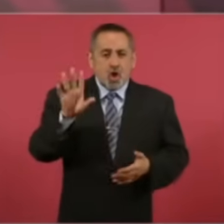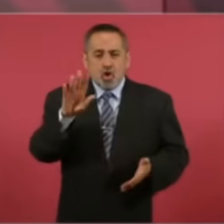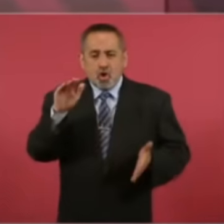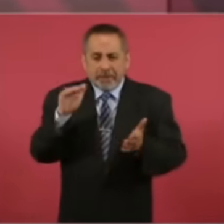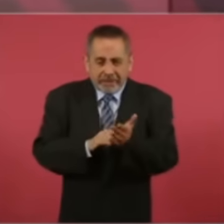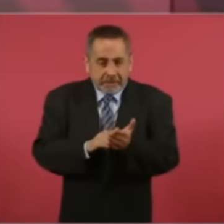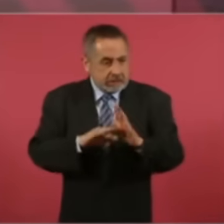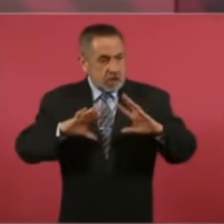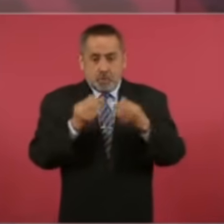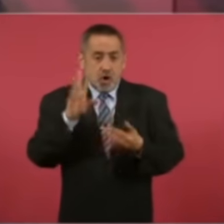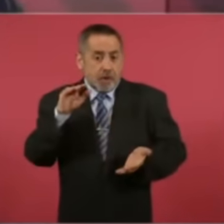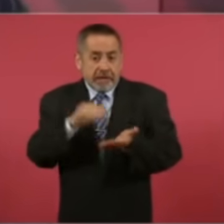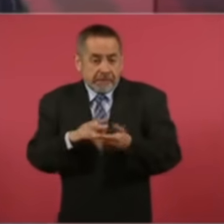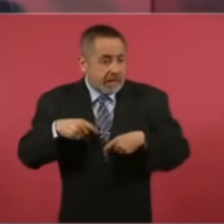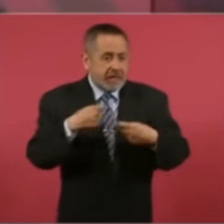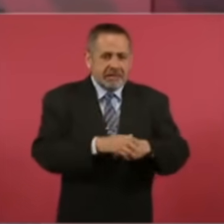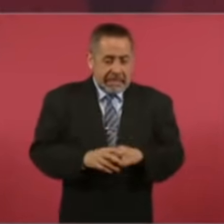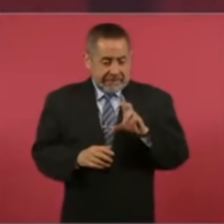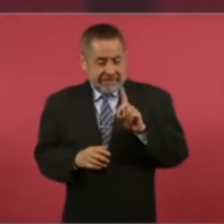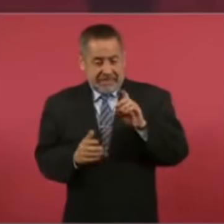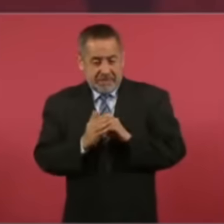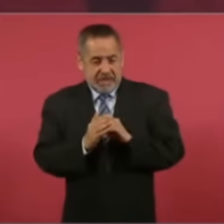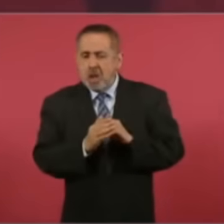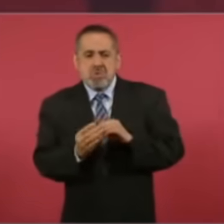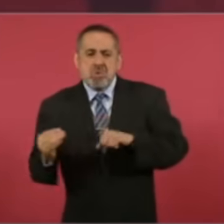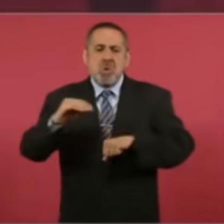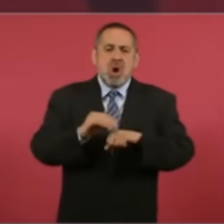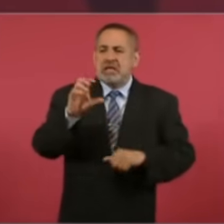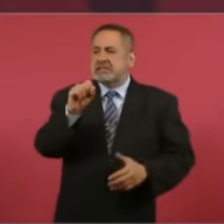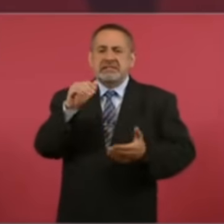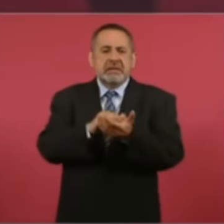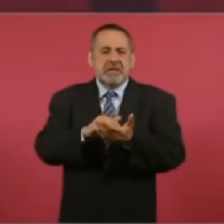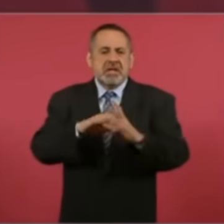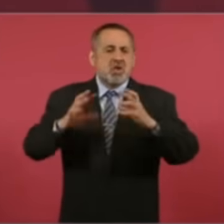90,000 completo, de 30,000 a 90,000.